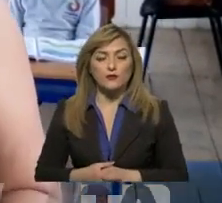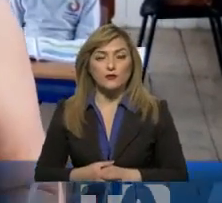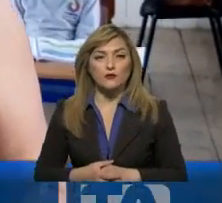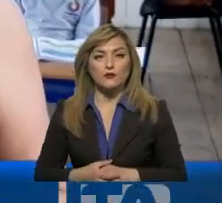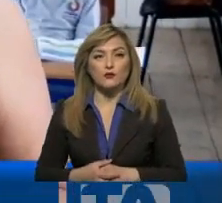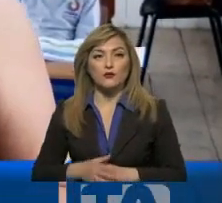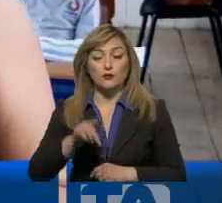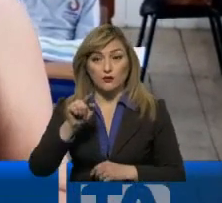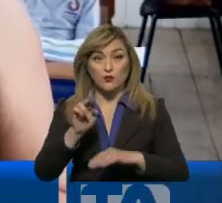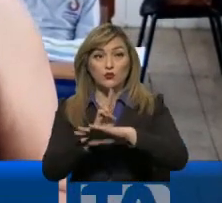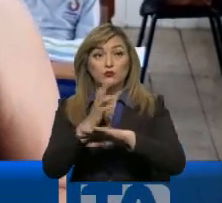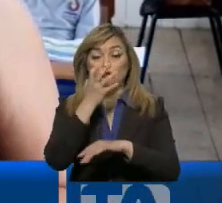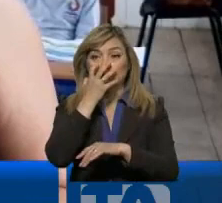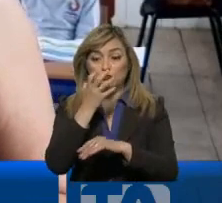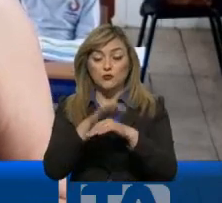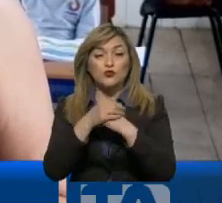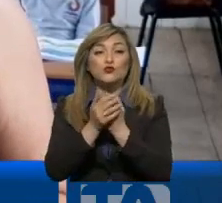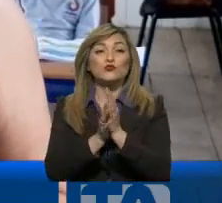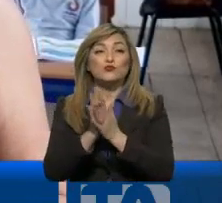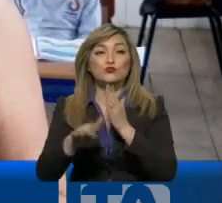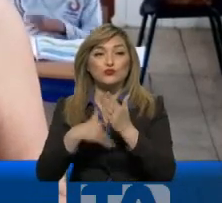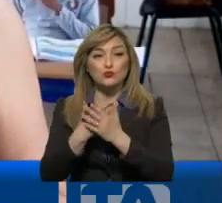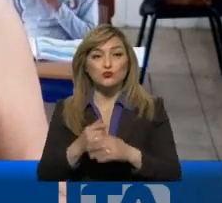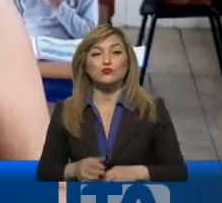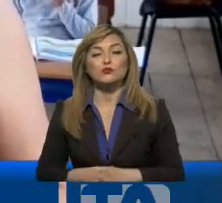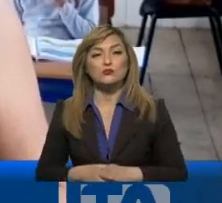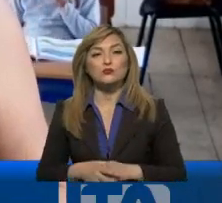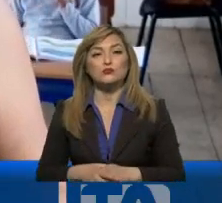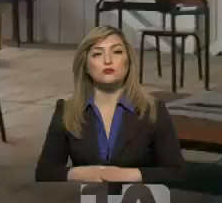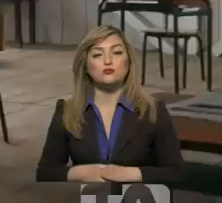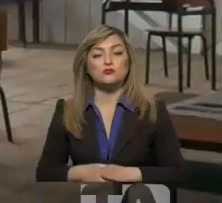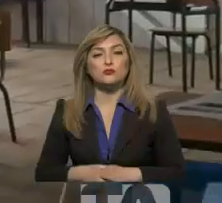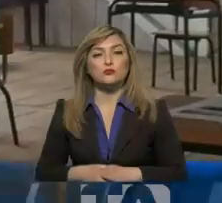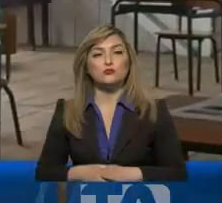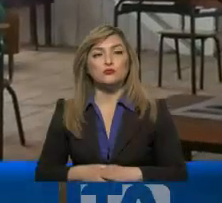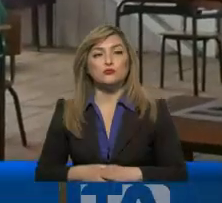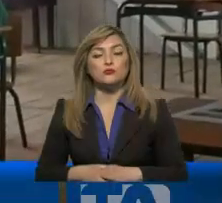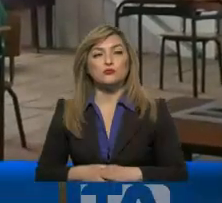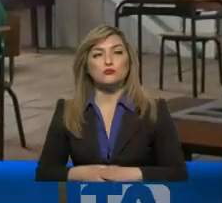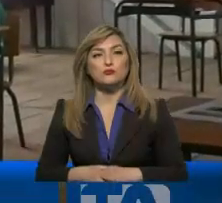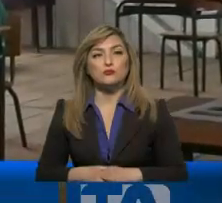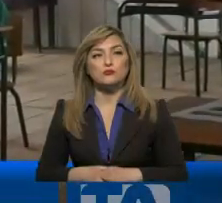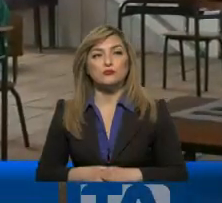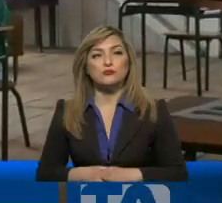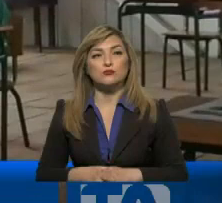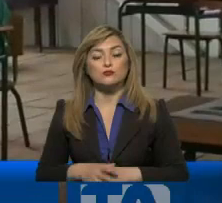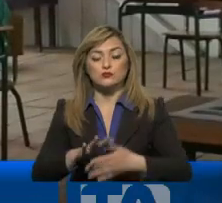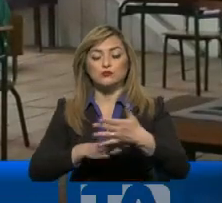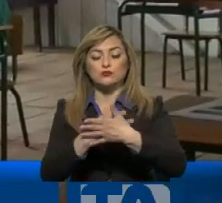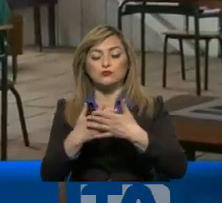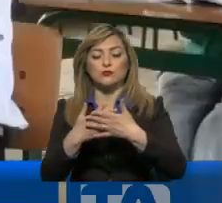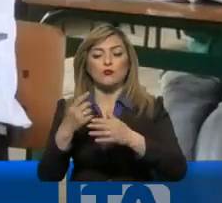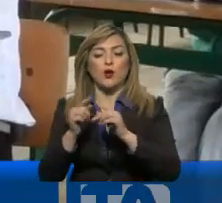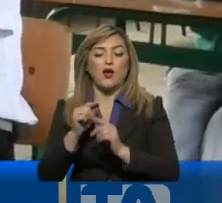que utilizar la mascarilla, el lavado de manos y todo lo que es acerca de la bioseguridad. Por ahora se han definido horarios de 2 horas de clases